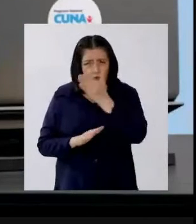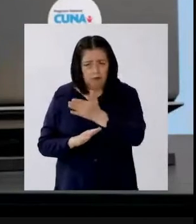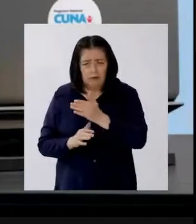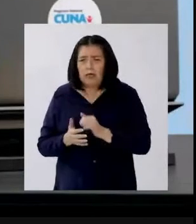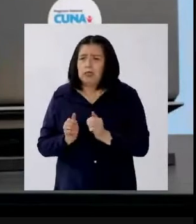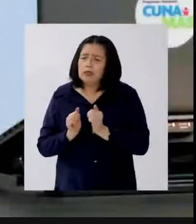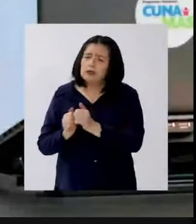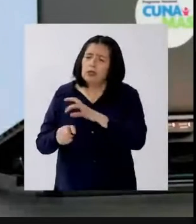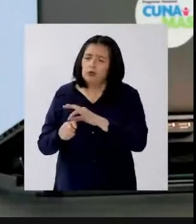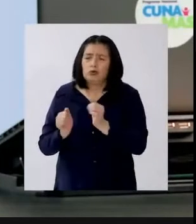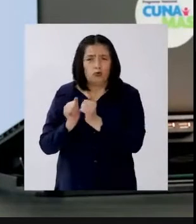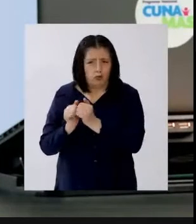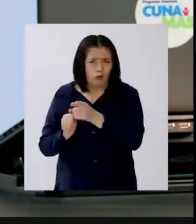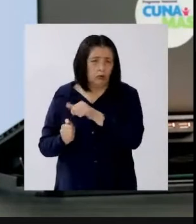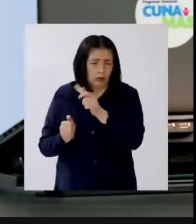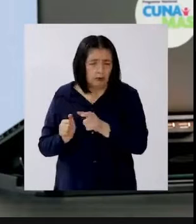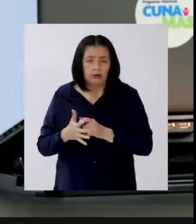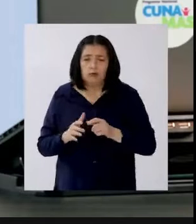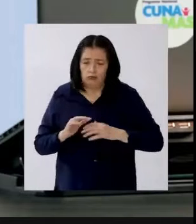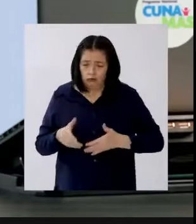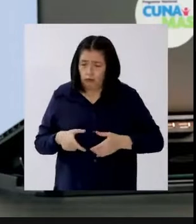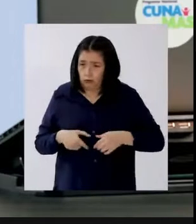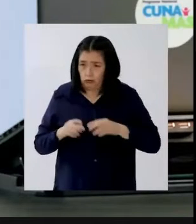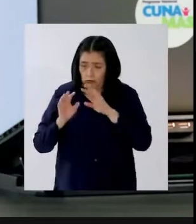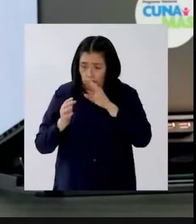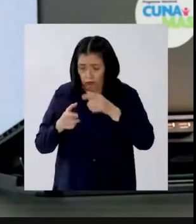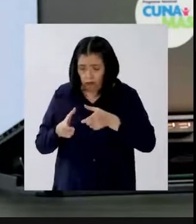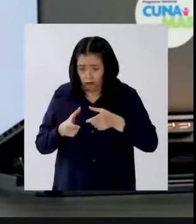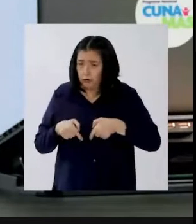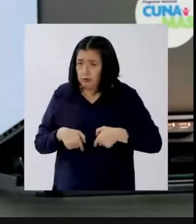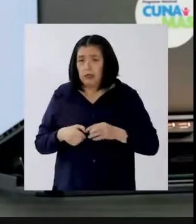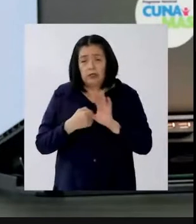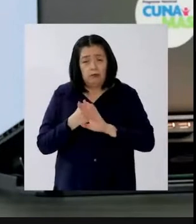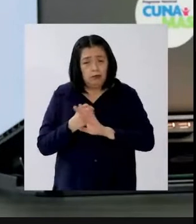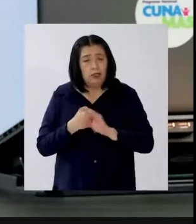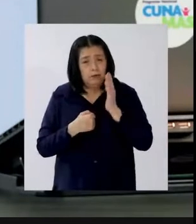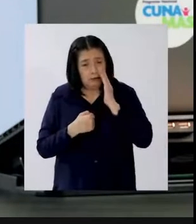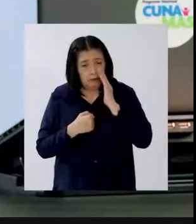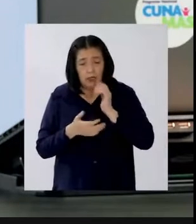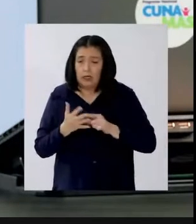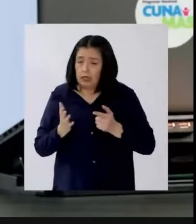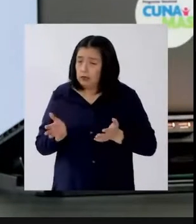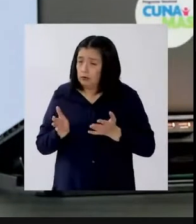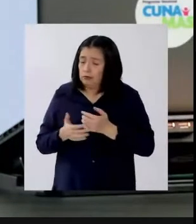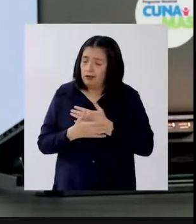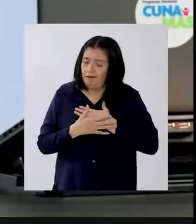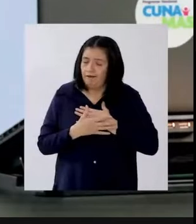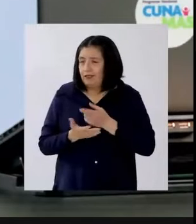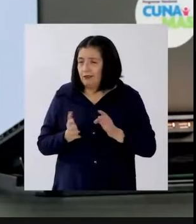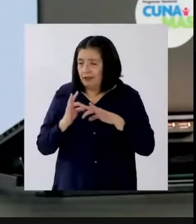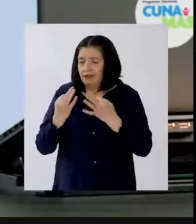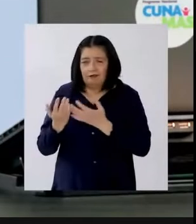control acompañada. Los controles del embarazo contribuyen a proteger la salud de la madre, a estimular el afecto entre toda